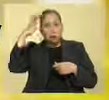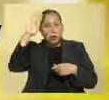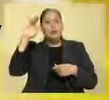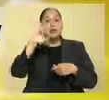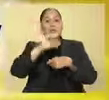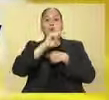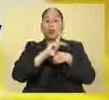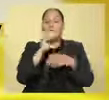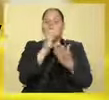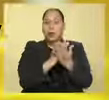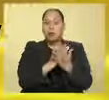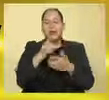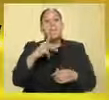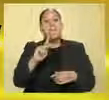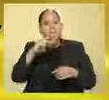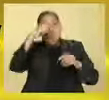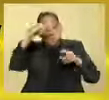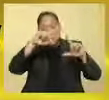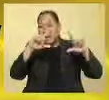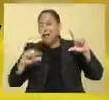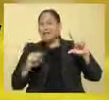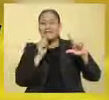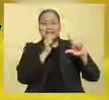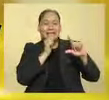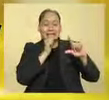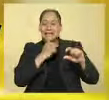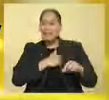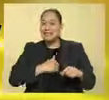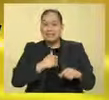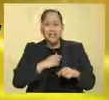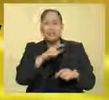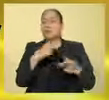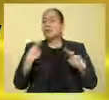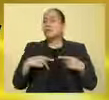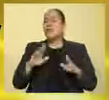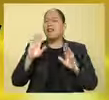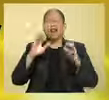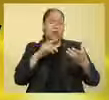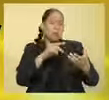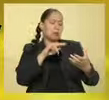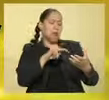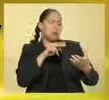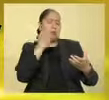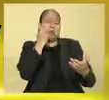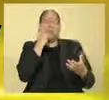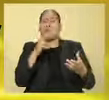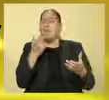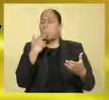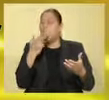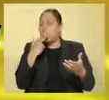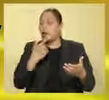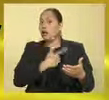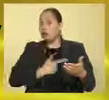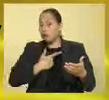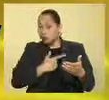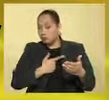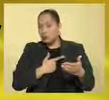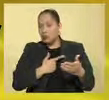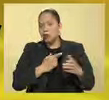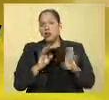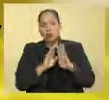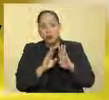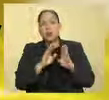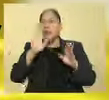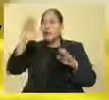cigarros. En México, desafortunadamente, no ha pasado eso. La gente sigue fumando a pesar de todas las